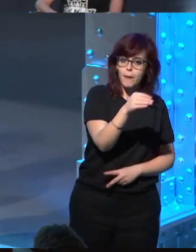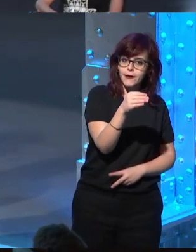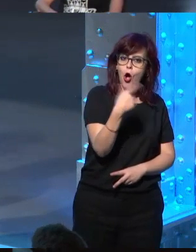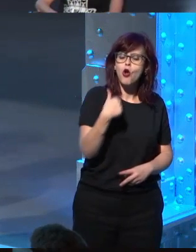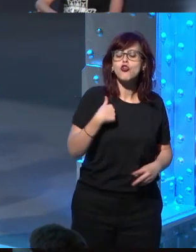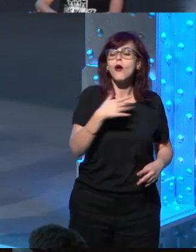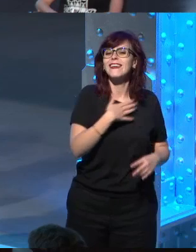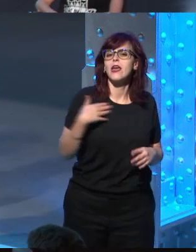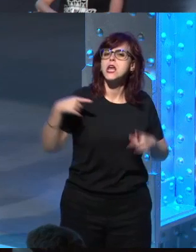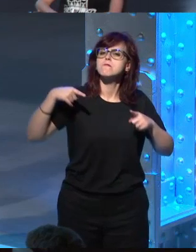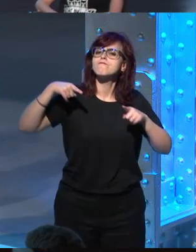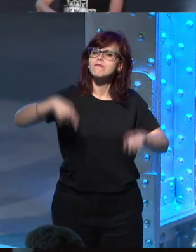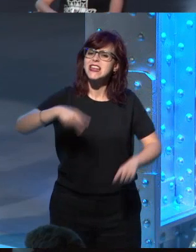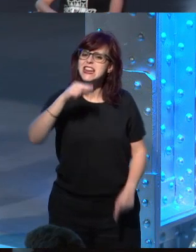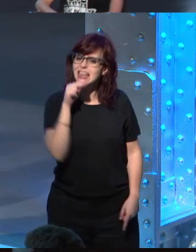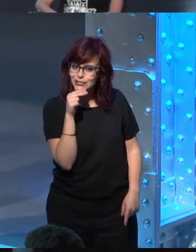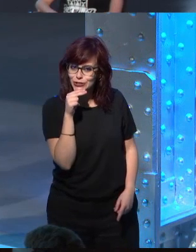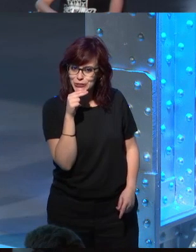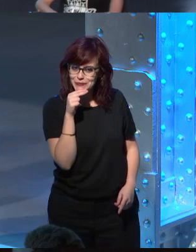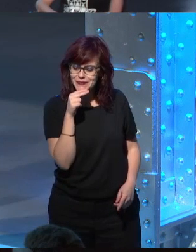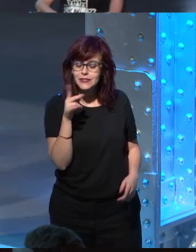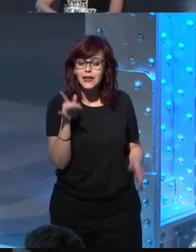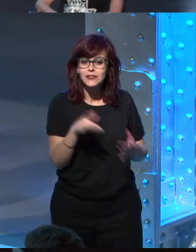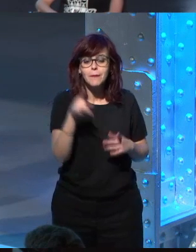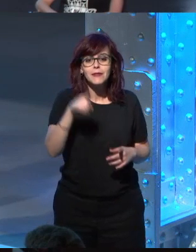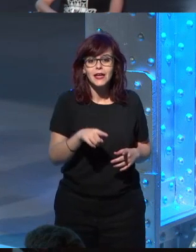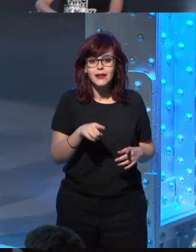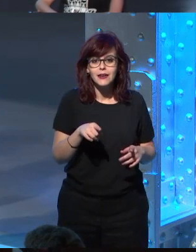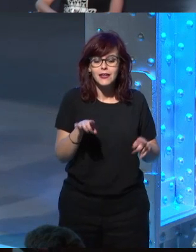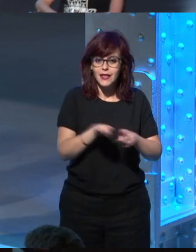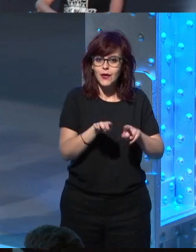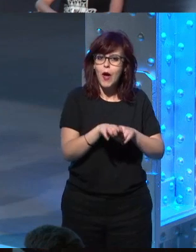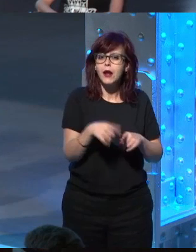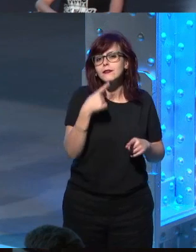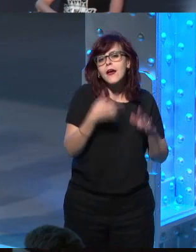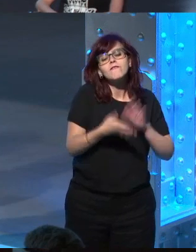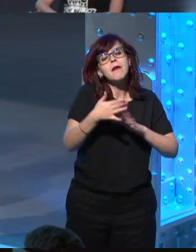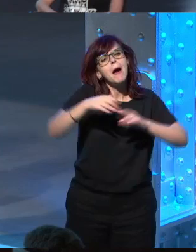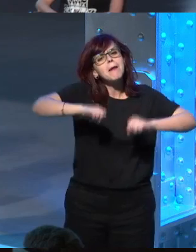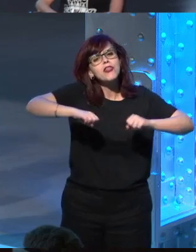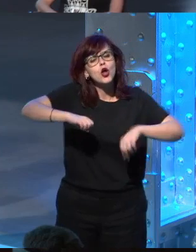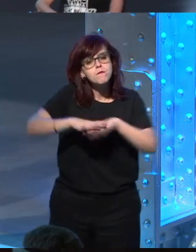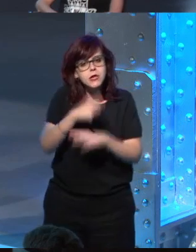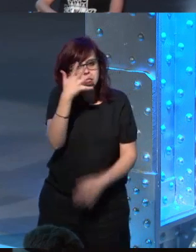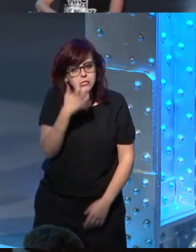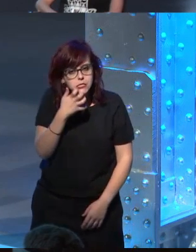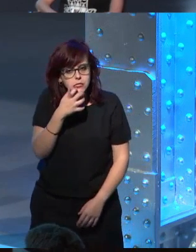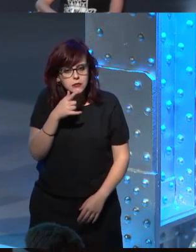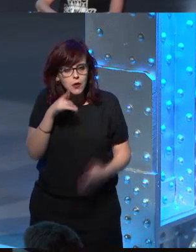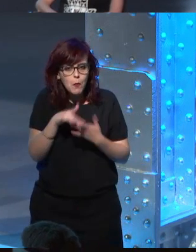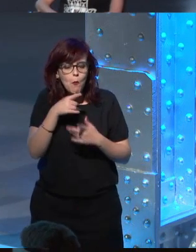también. Sí. Y luego el anterior fue Cómo hacerse mayor sin volverse un gruñón. Mira, el otro día me pasó una cosa en